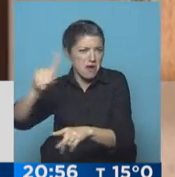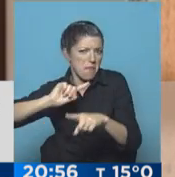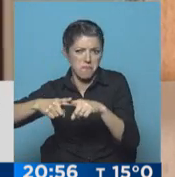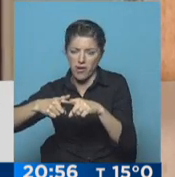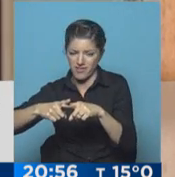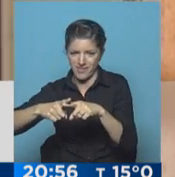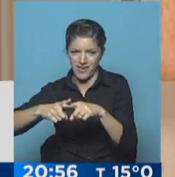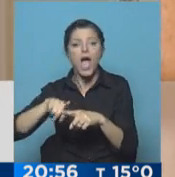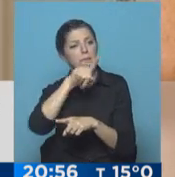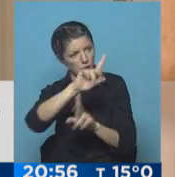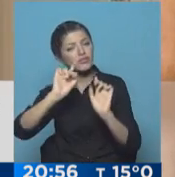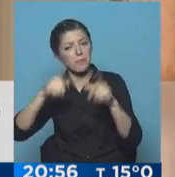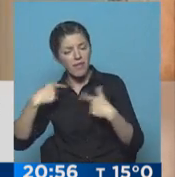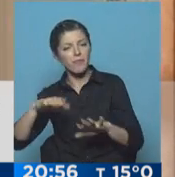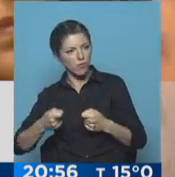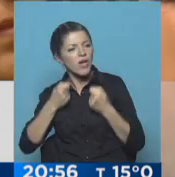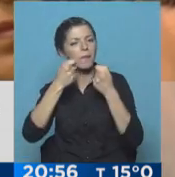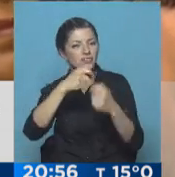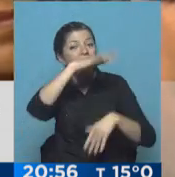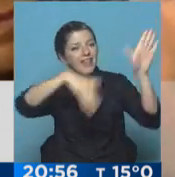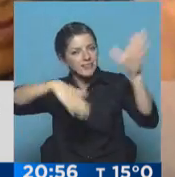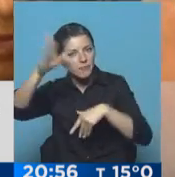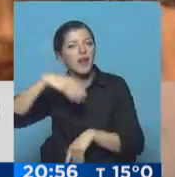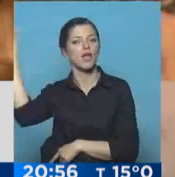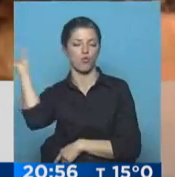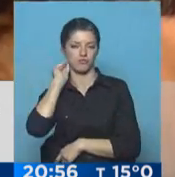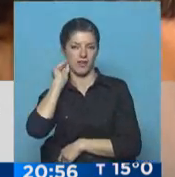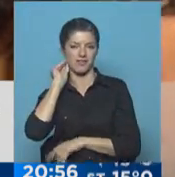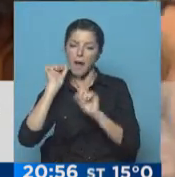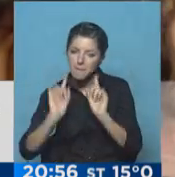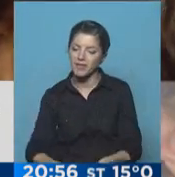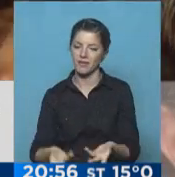que tiene que ser apoyada, convocada y escuchada.